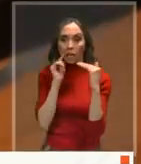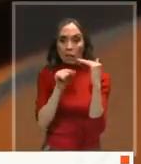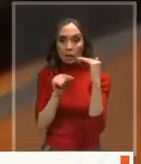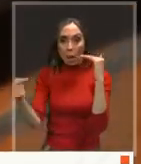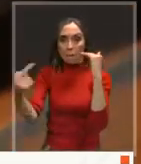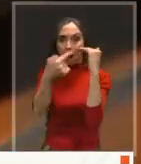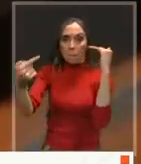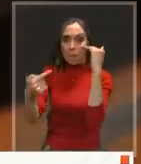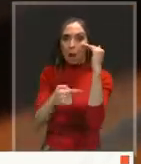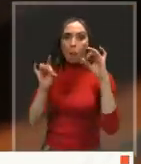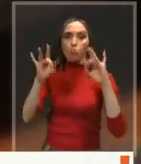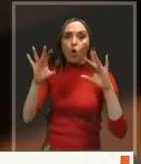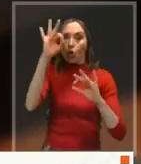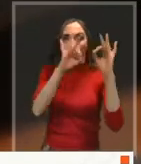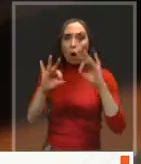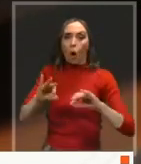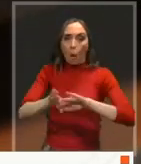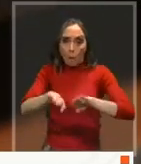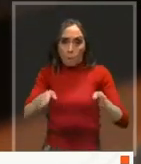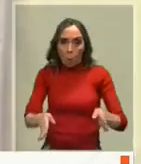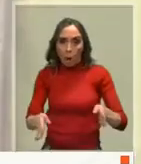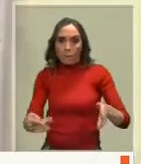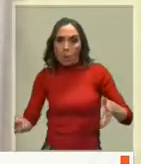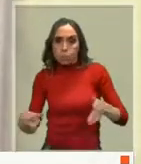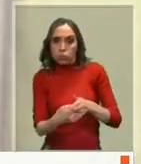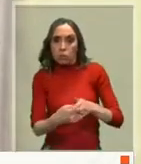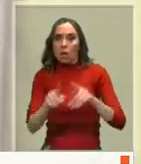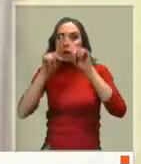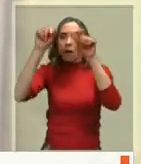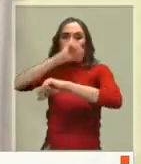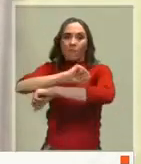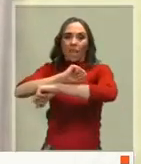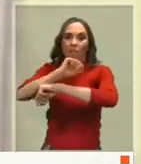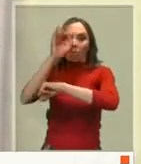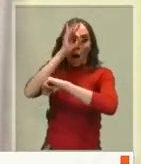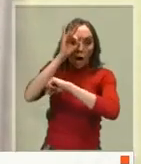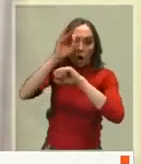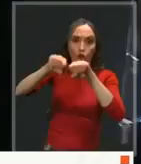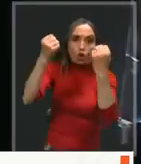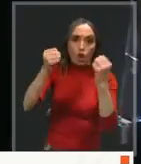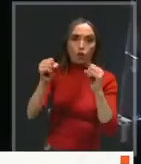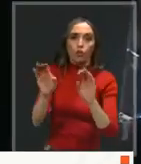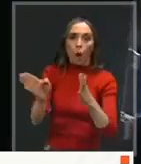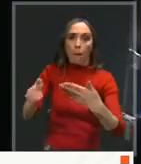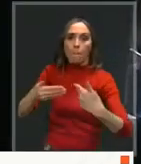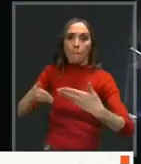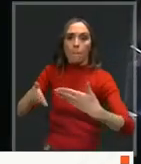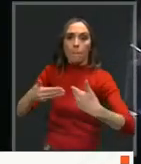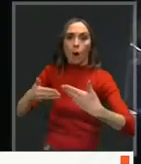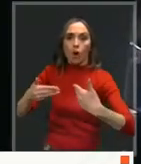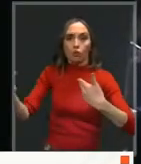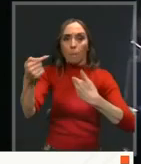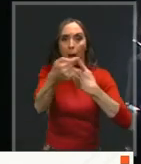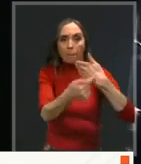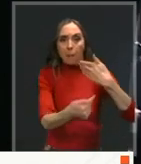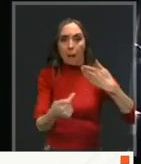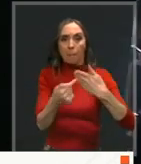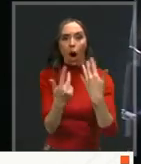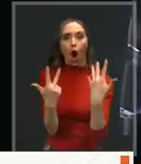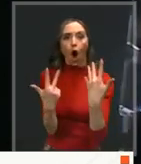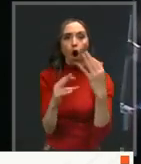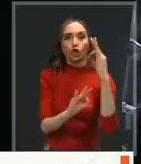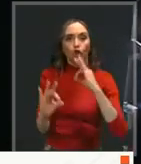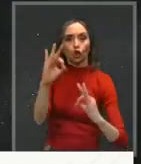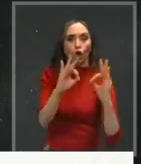esos ataques, muebles con impactos de bala, ventanas quebradas y un portón que actualmente tiene al menos 8